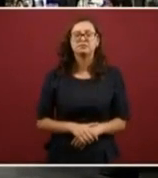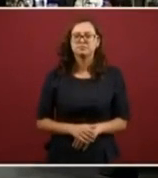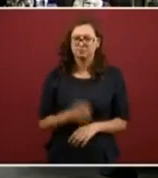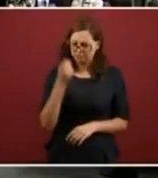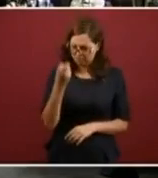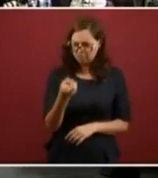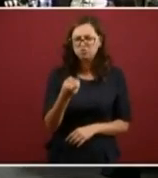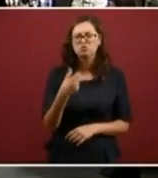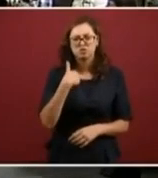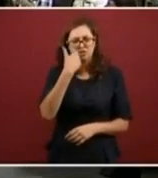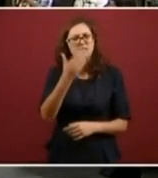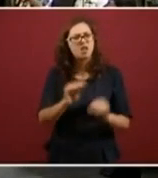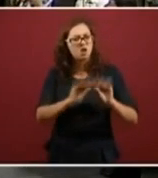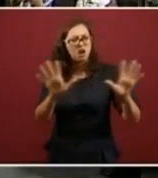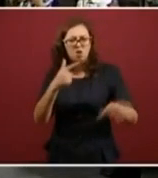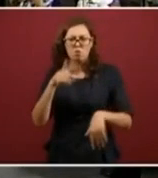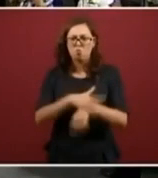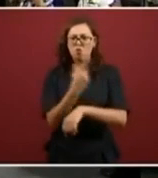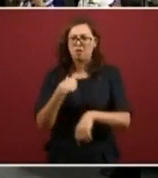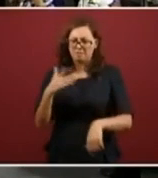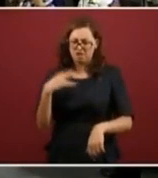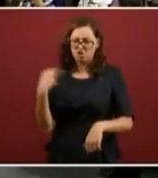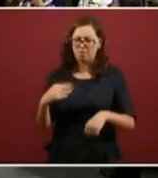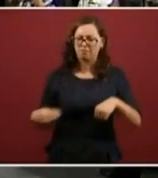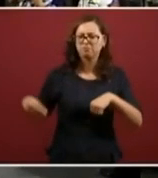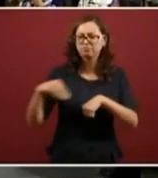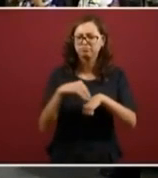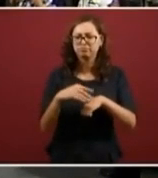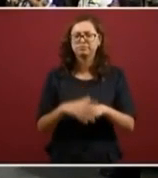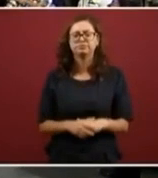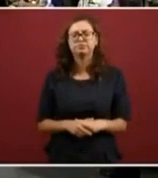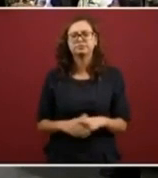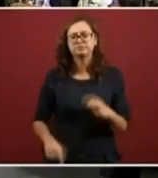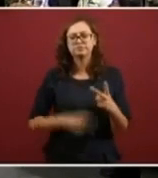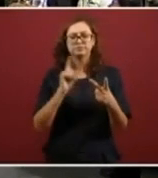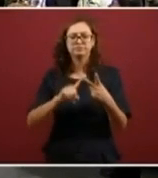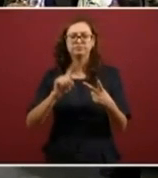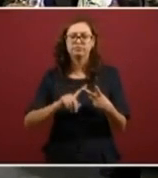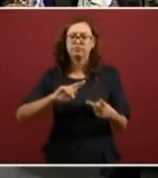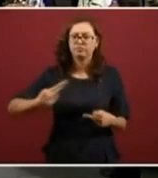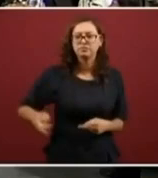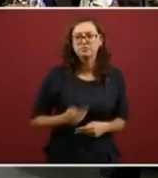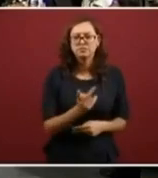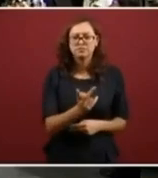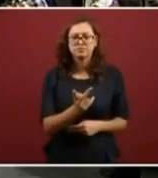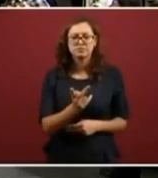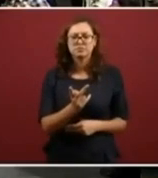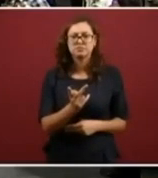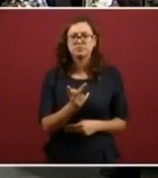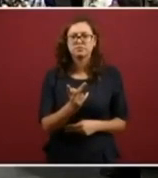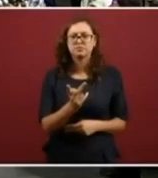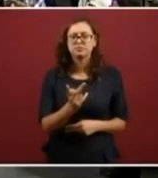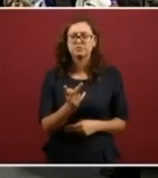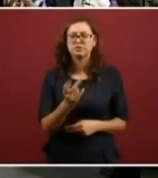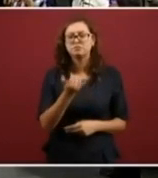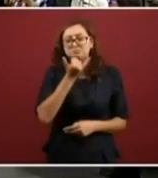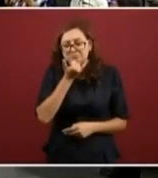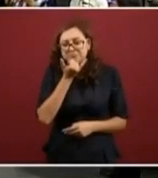aclare por qué me involucra en esto, ¿no? Y mi segunda pregunta ya,